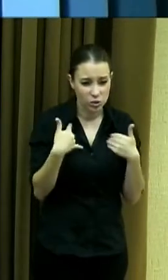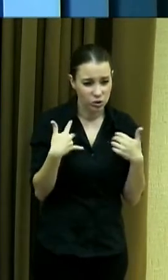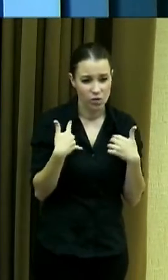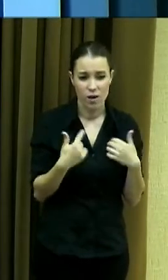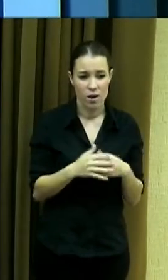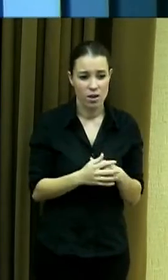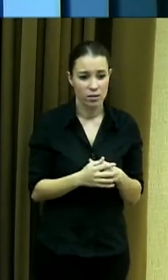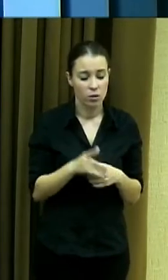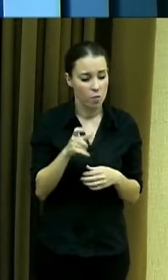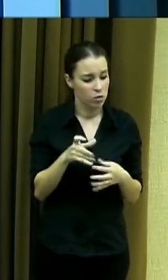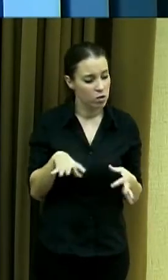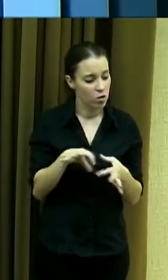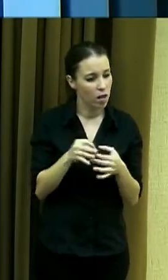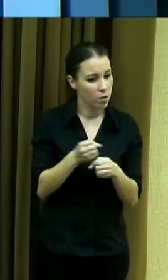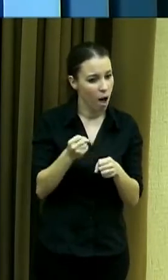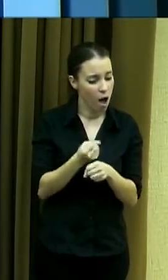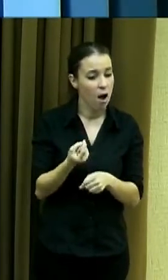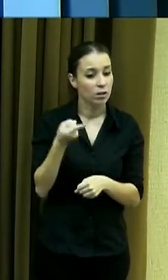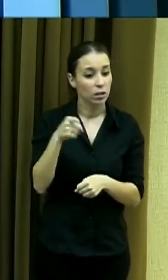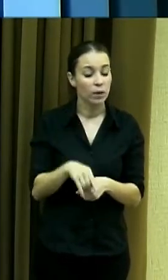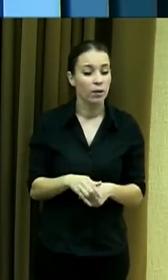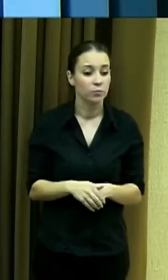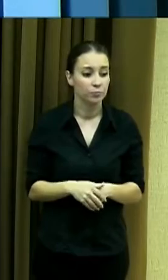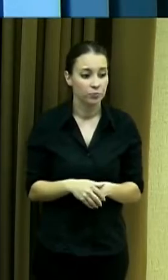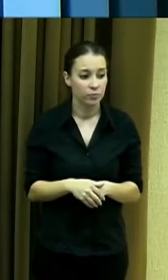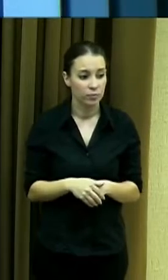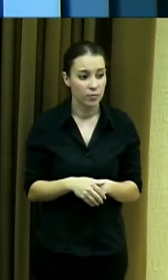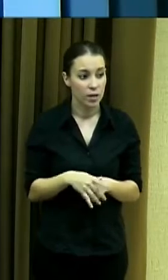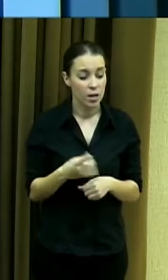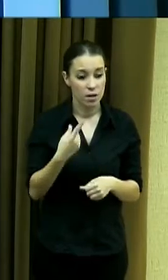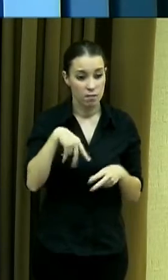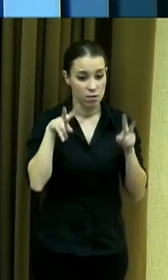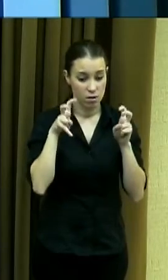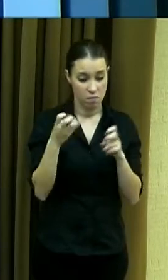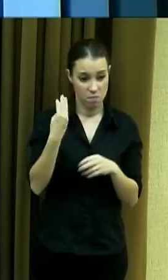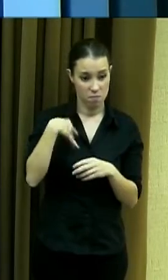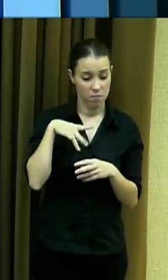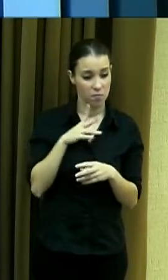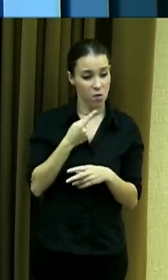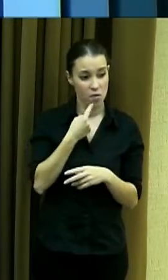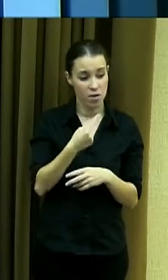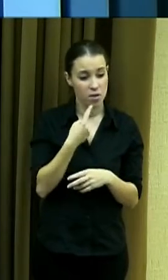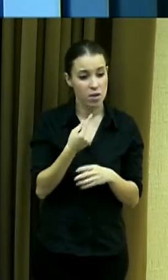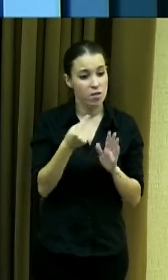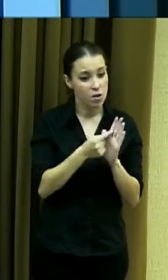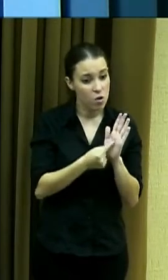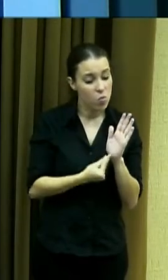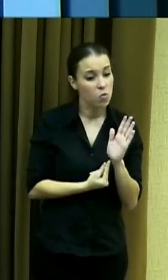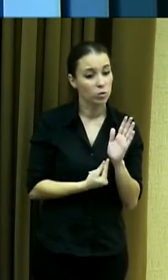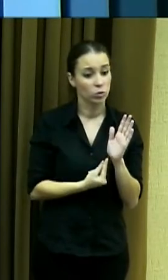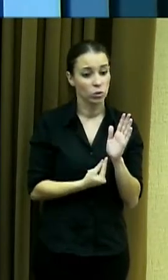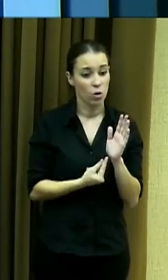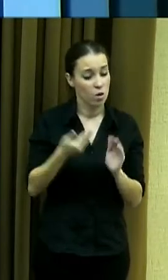profesor asociado. Ella va a hablarles hoy de los indicadores, de los puntos claves